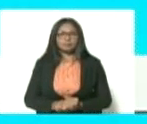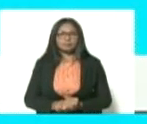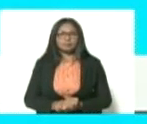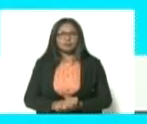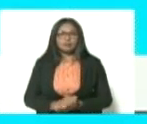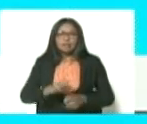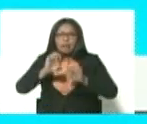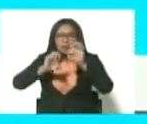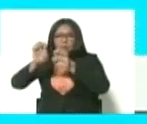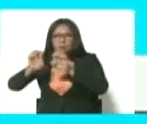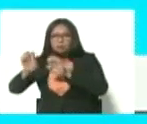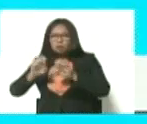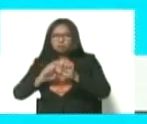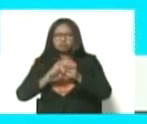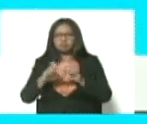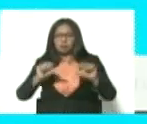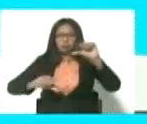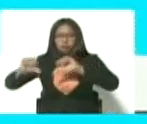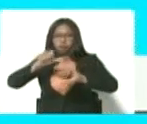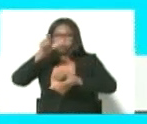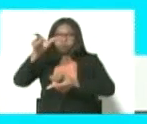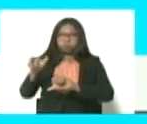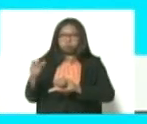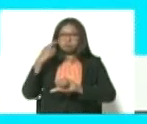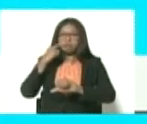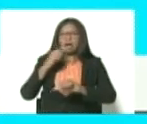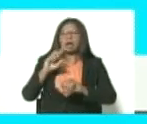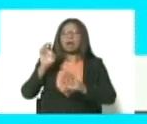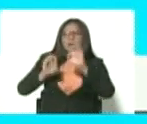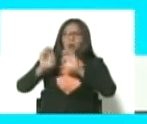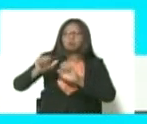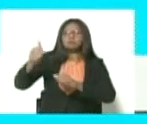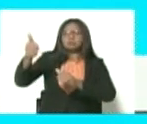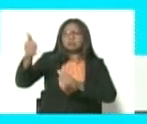su seguridad total, absoluta.